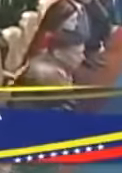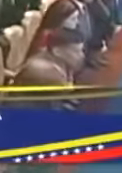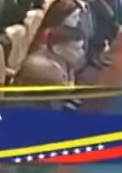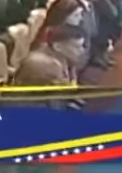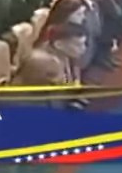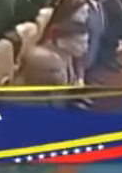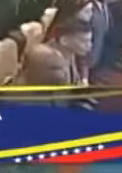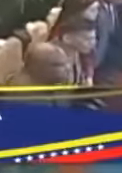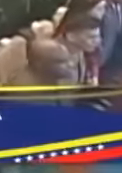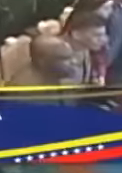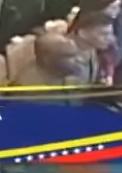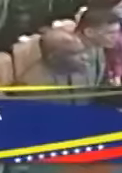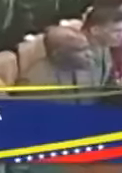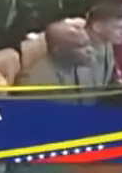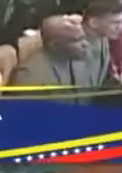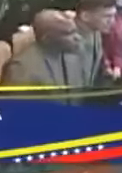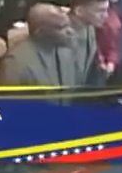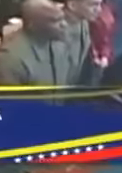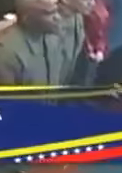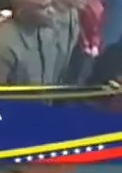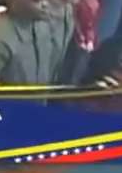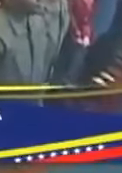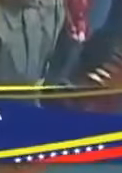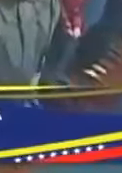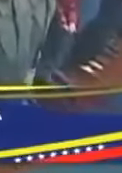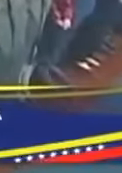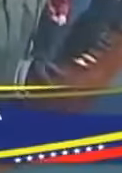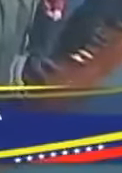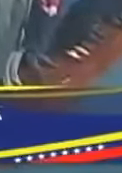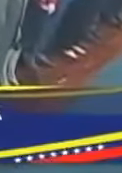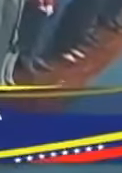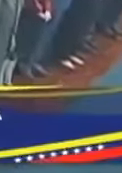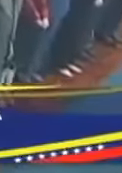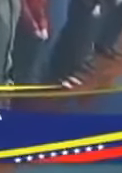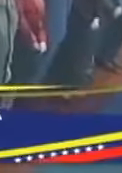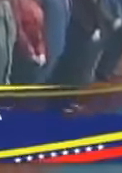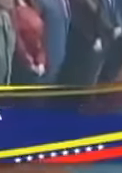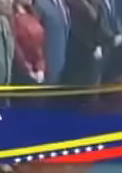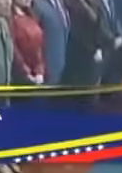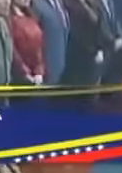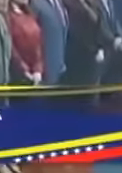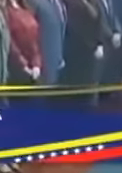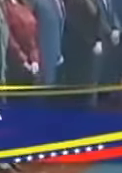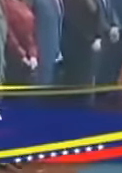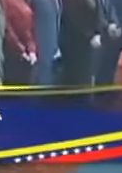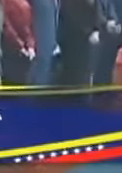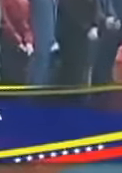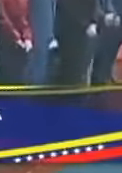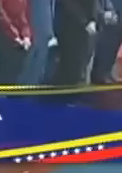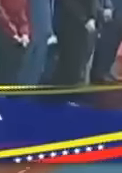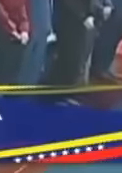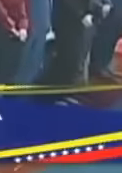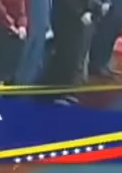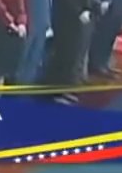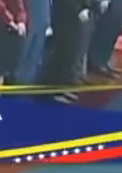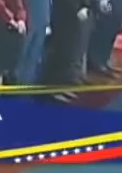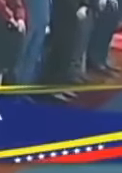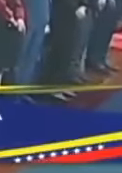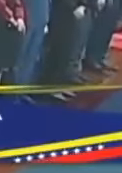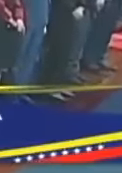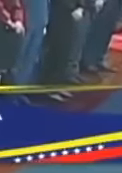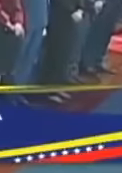tiempo histórico al pueblo venezolano y cuya legalidad ha